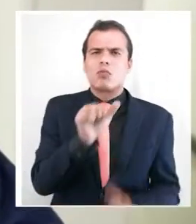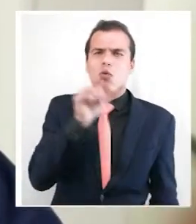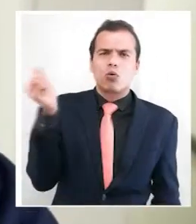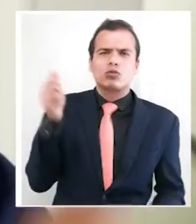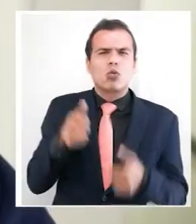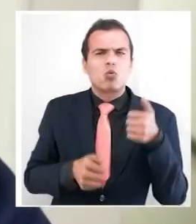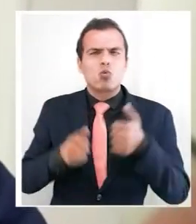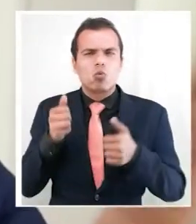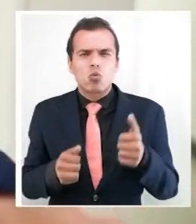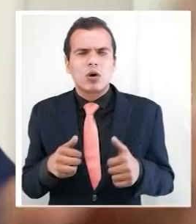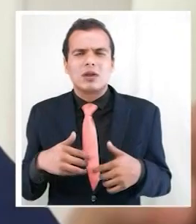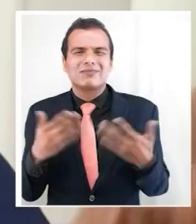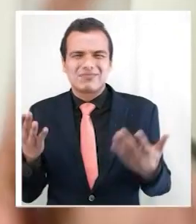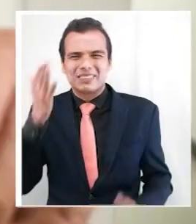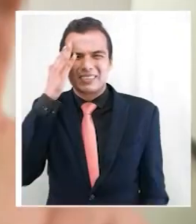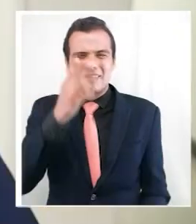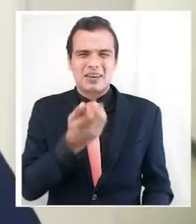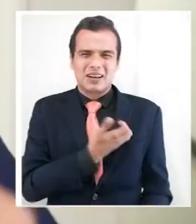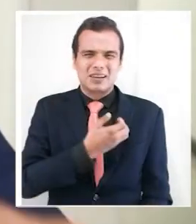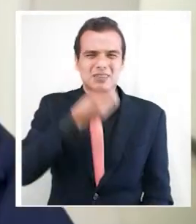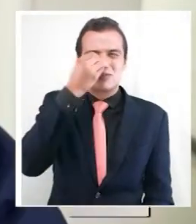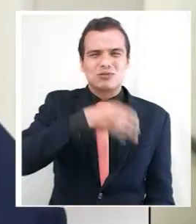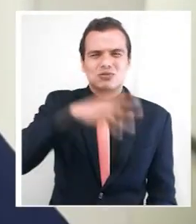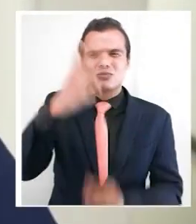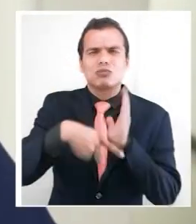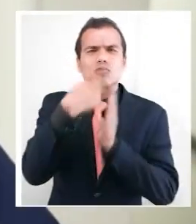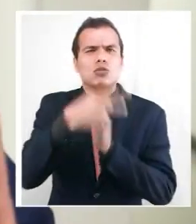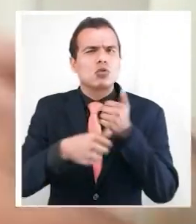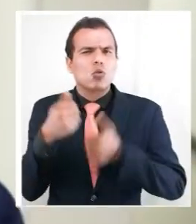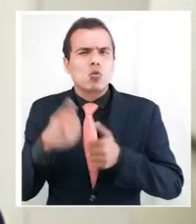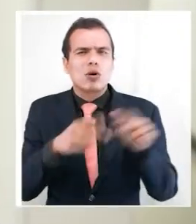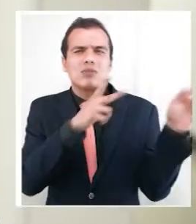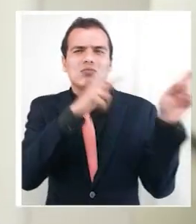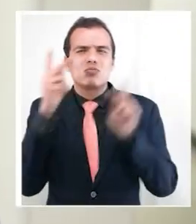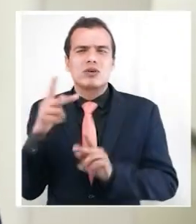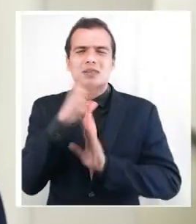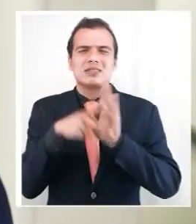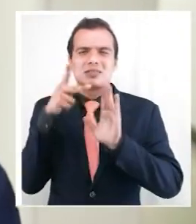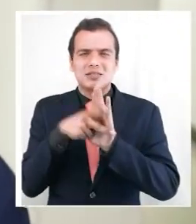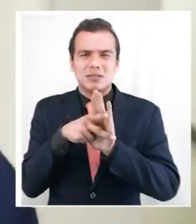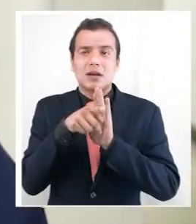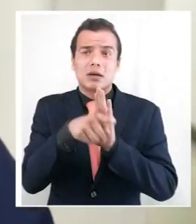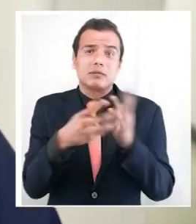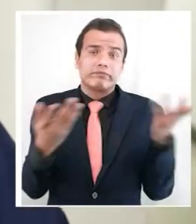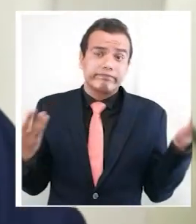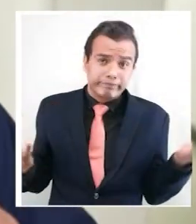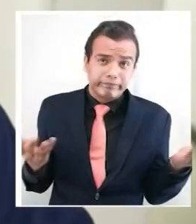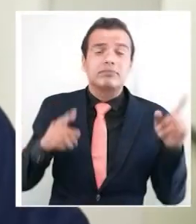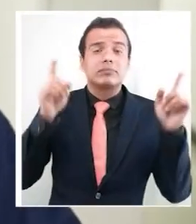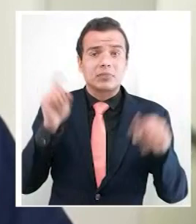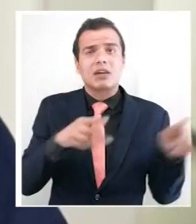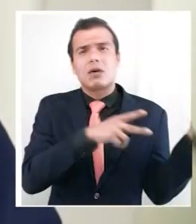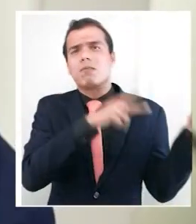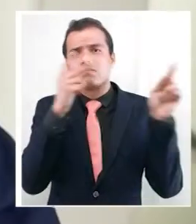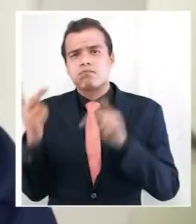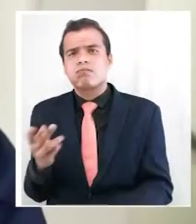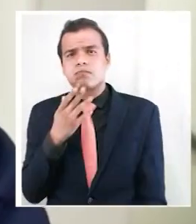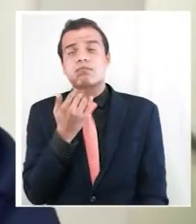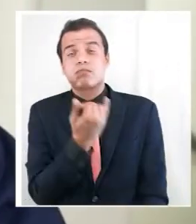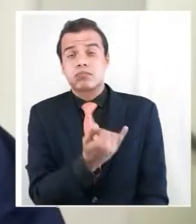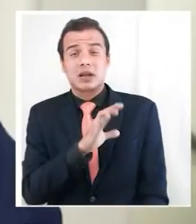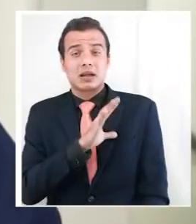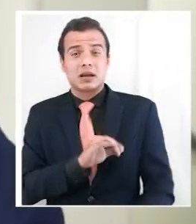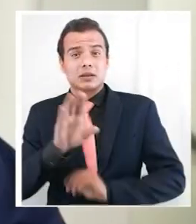obra mega obra fallida es el puente de Chipichape, que hay que hacerlo. Lo podemos hacer.